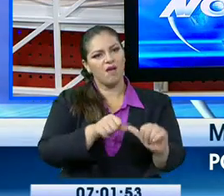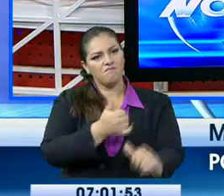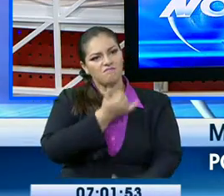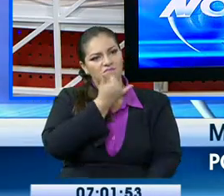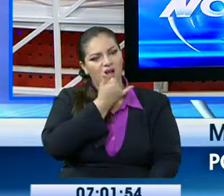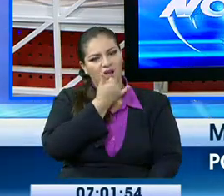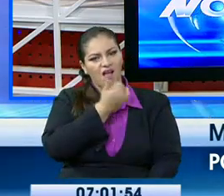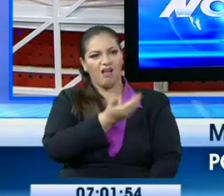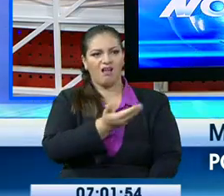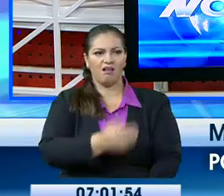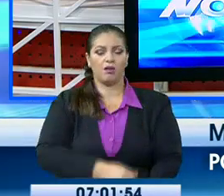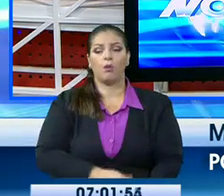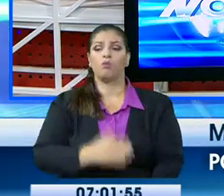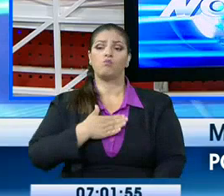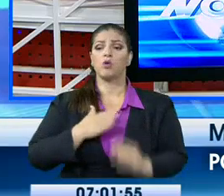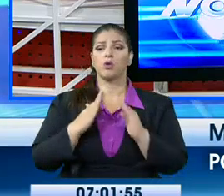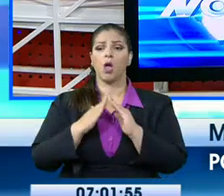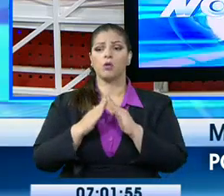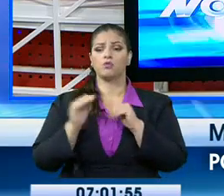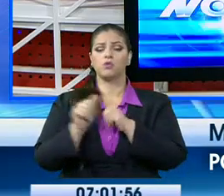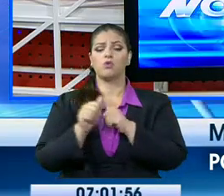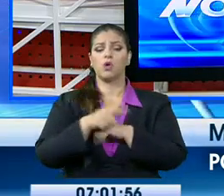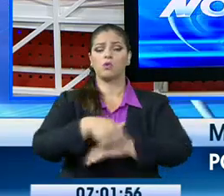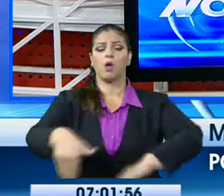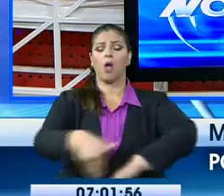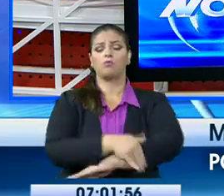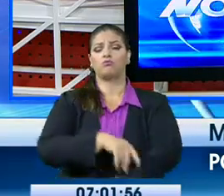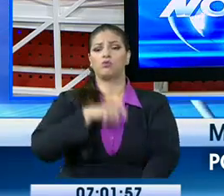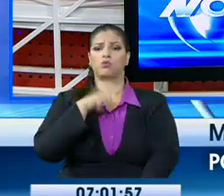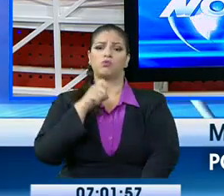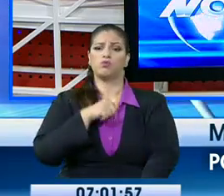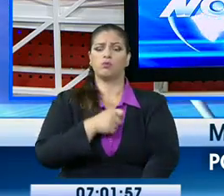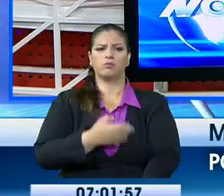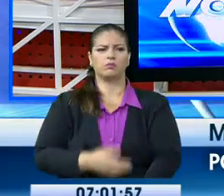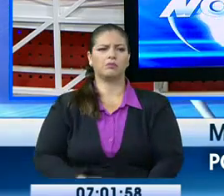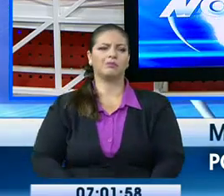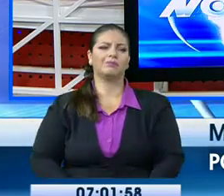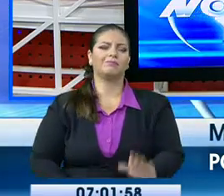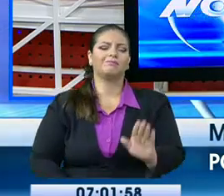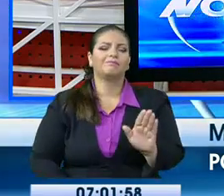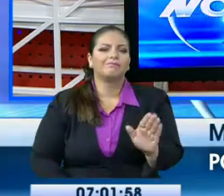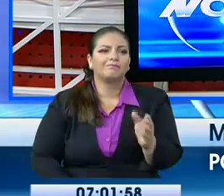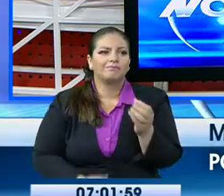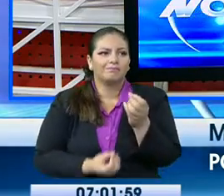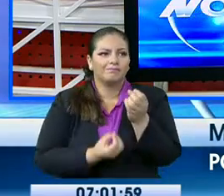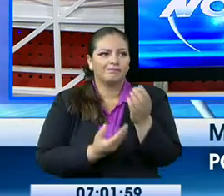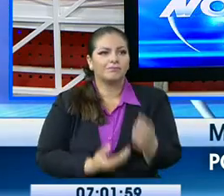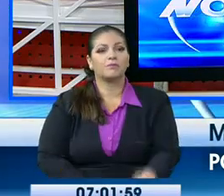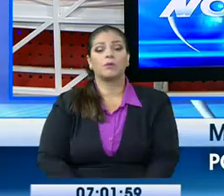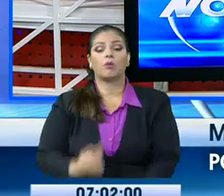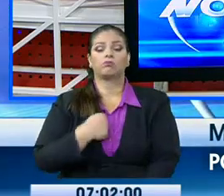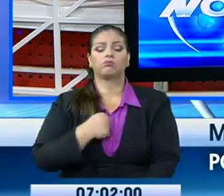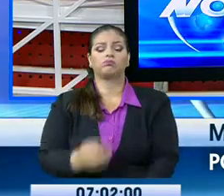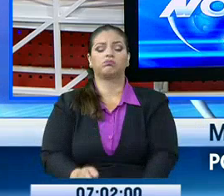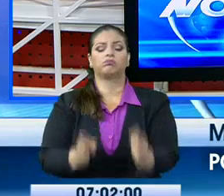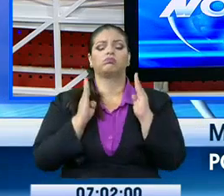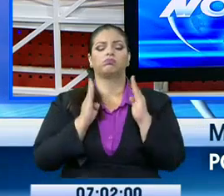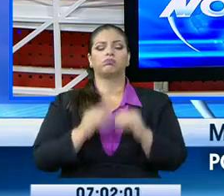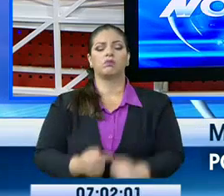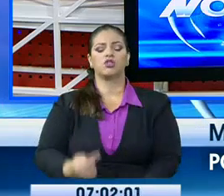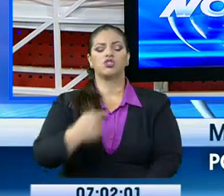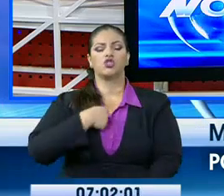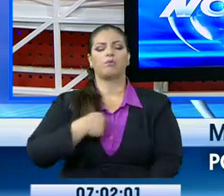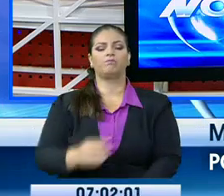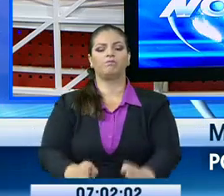esa es la costumbre que tenemos. Mi familia y yo yo